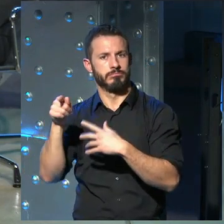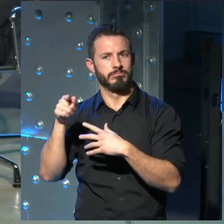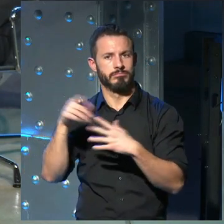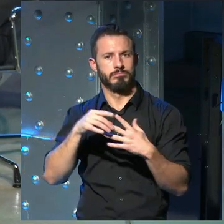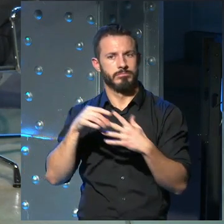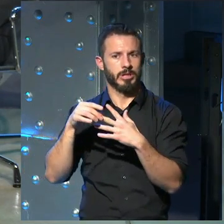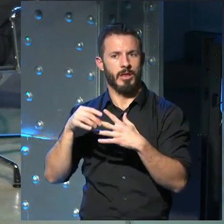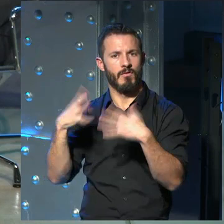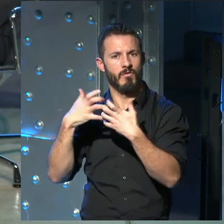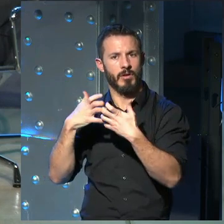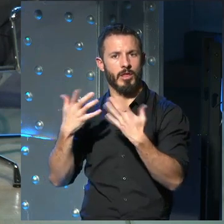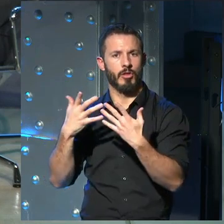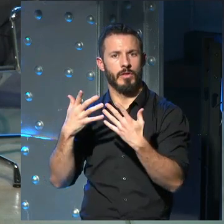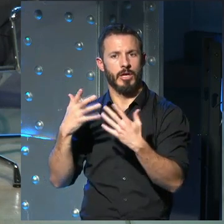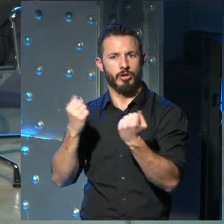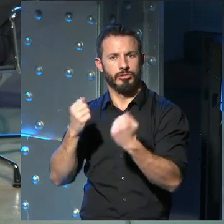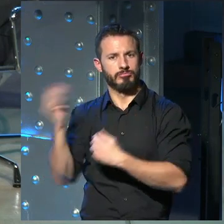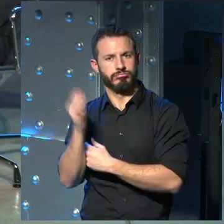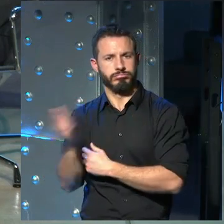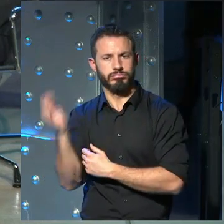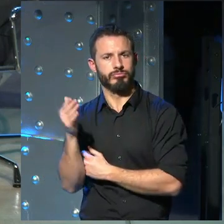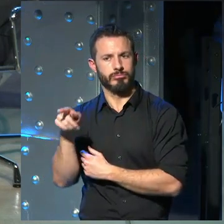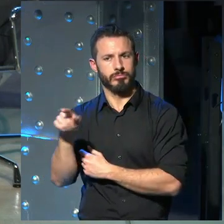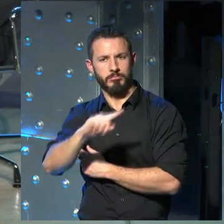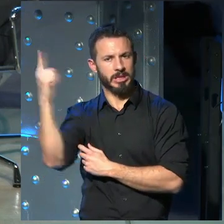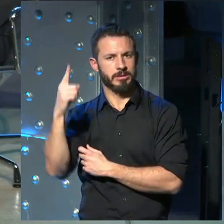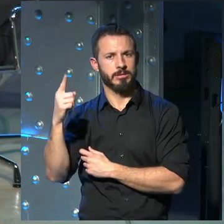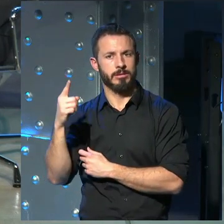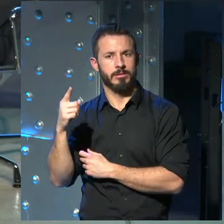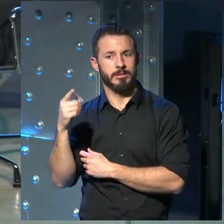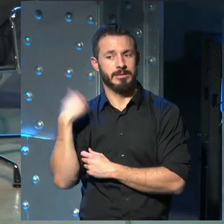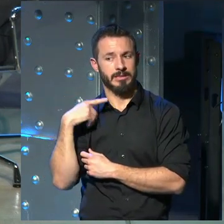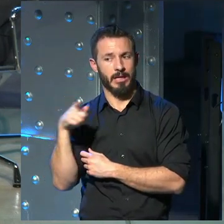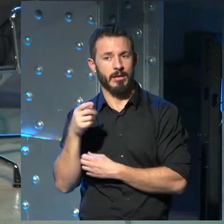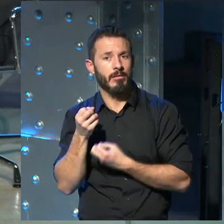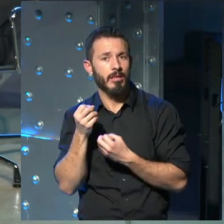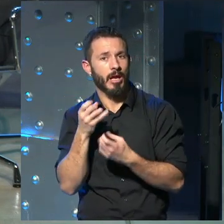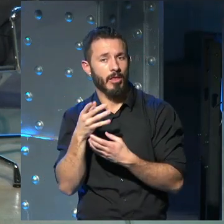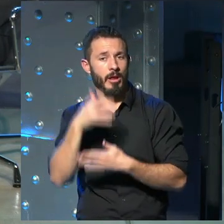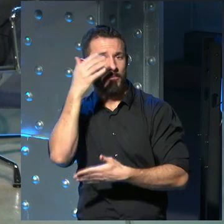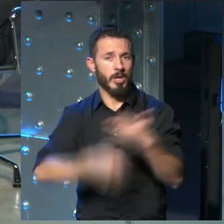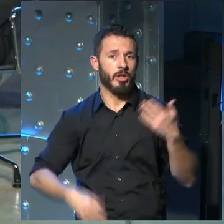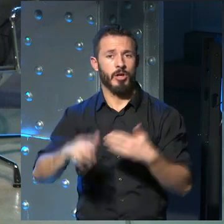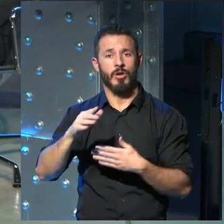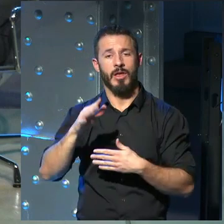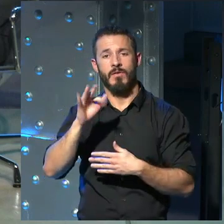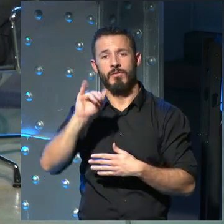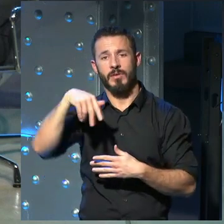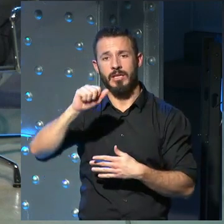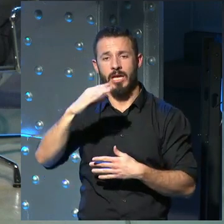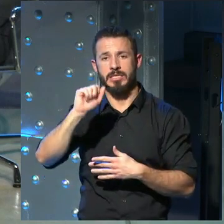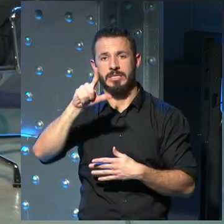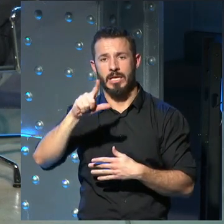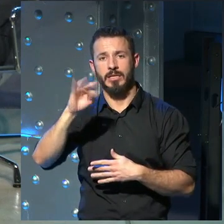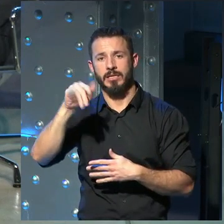líder en fabricación de unidades de coche, ya en unas declaraciones que hizo en el Financial Times reconocía que tenía que mirar